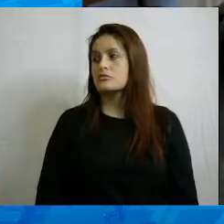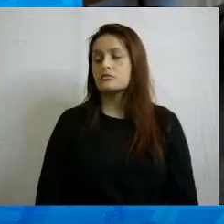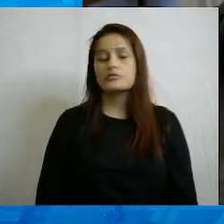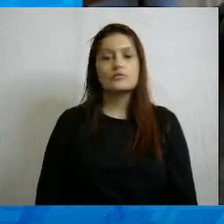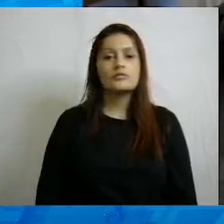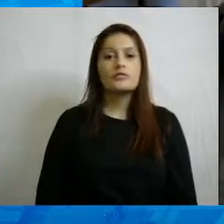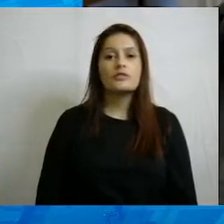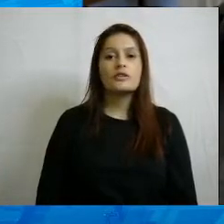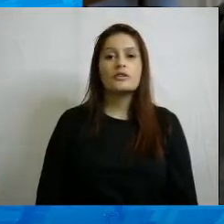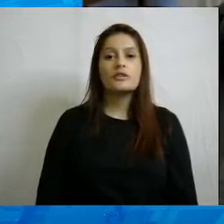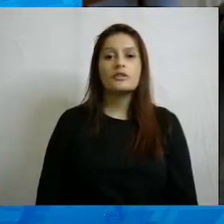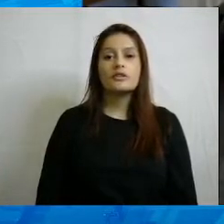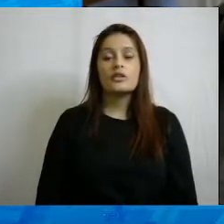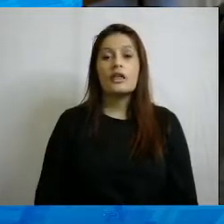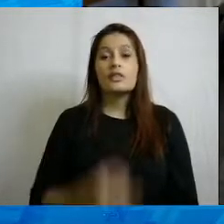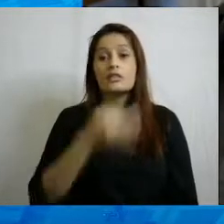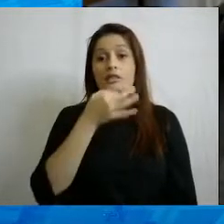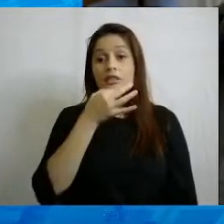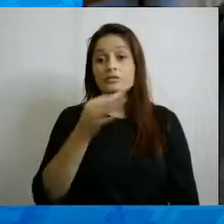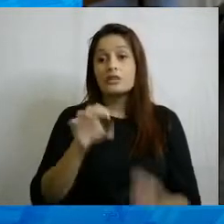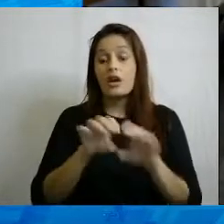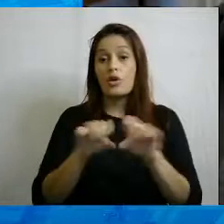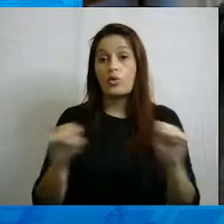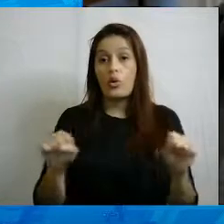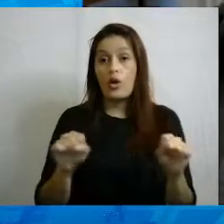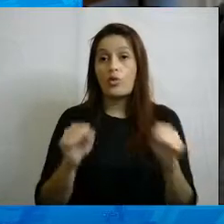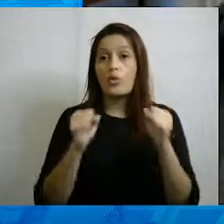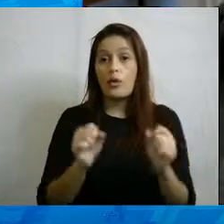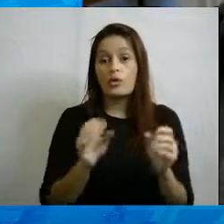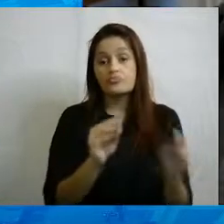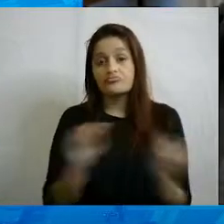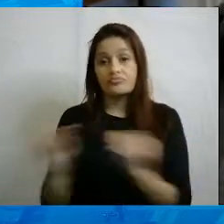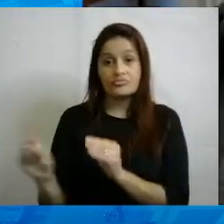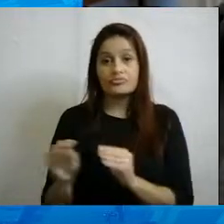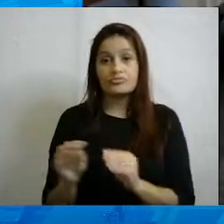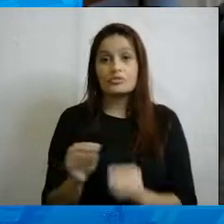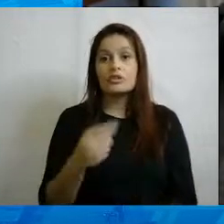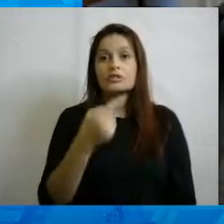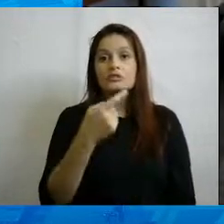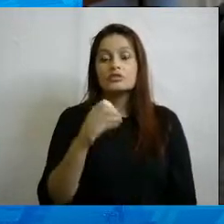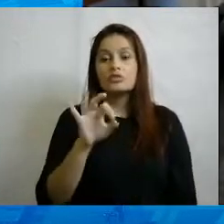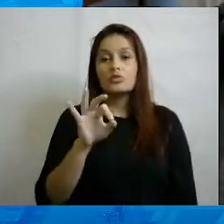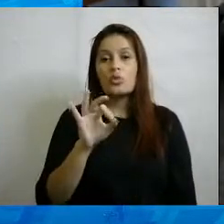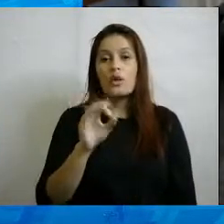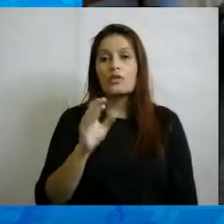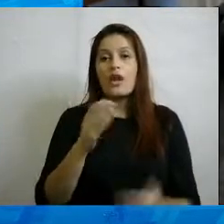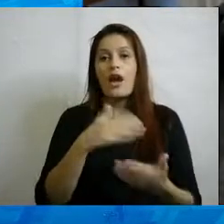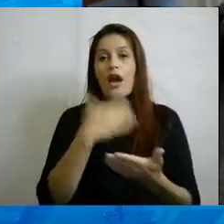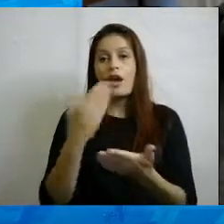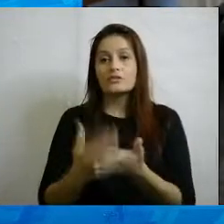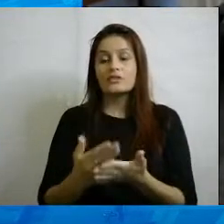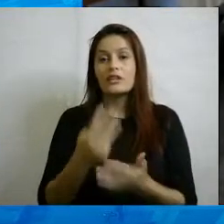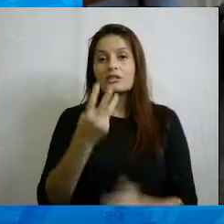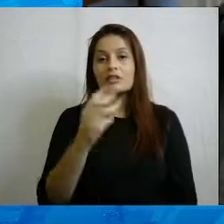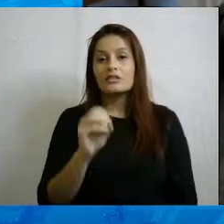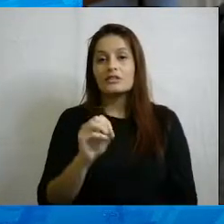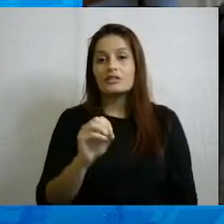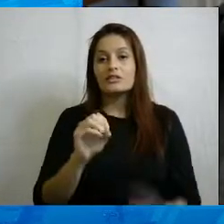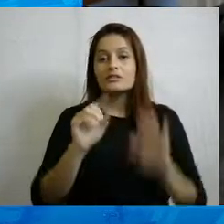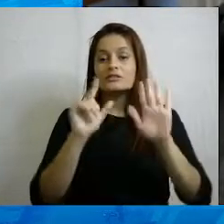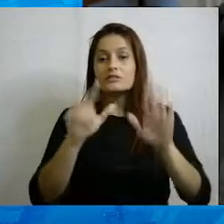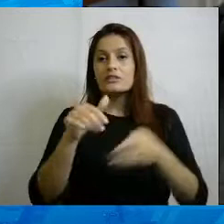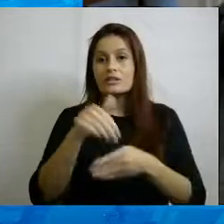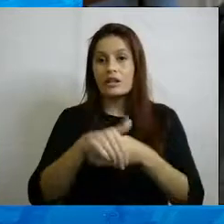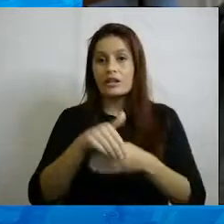y salvo que exista un acuerdo del consejo, podemos extenderlo por 150, esto sería 30 minutos más y ya son las 7 de la tarde